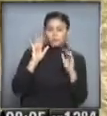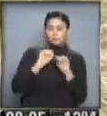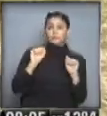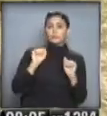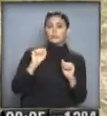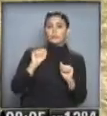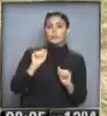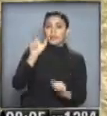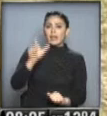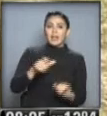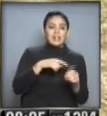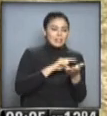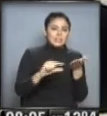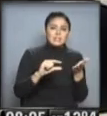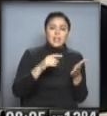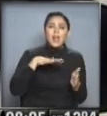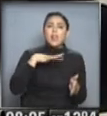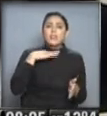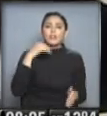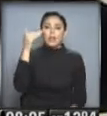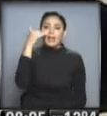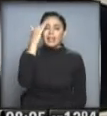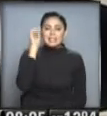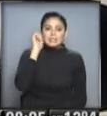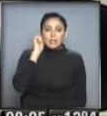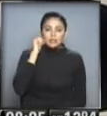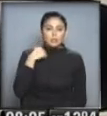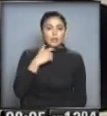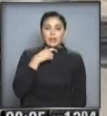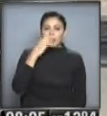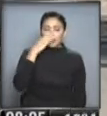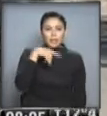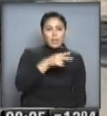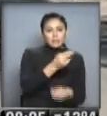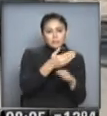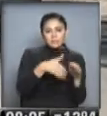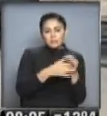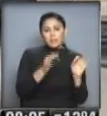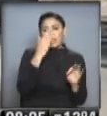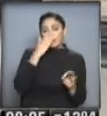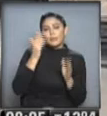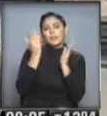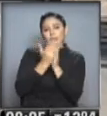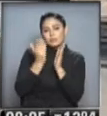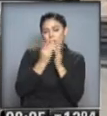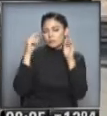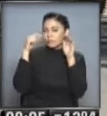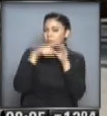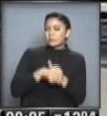eso, ladrón de 15 años. Yo estoy abocada a que él salga. Luego vendrán las cosas, vendrá la investigación, yo veré